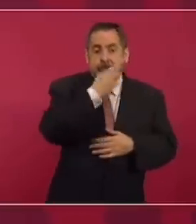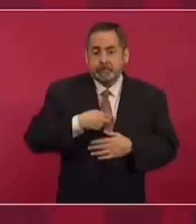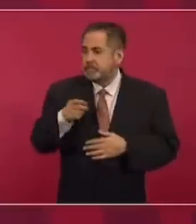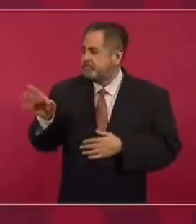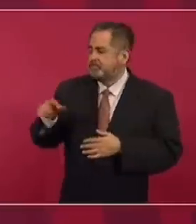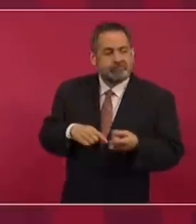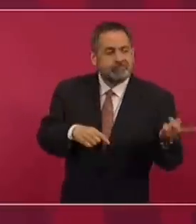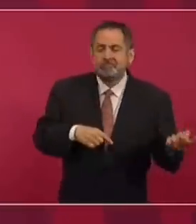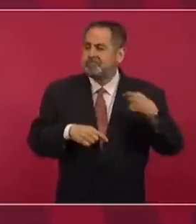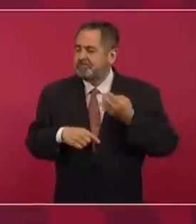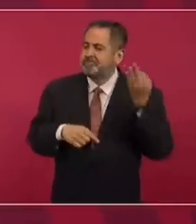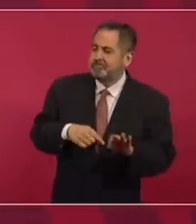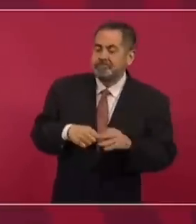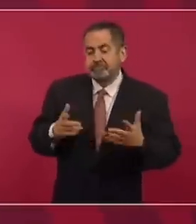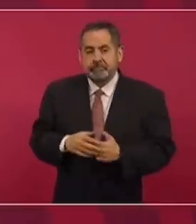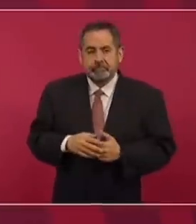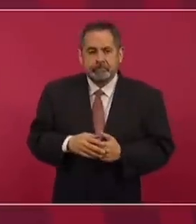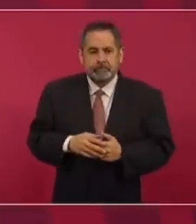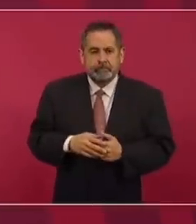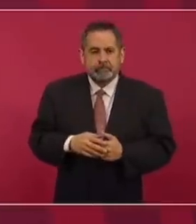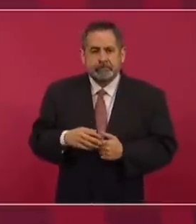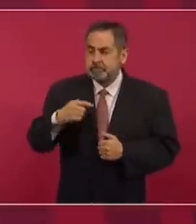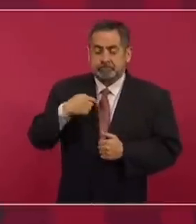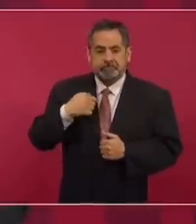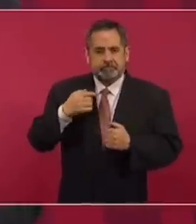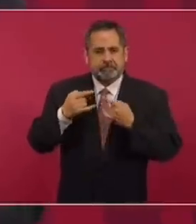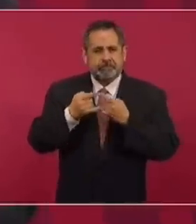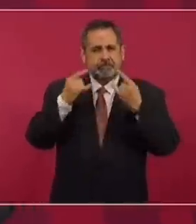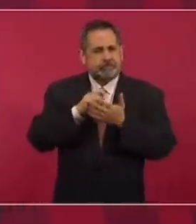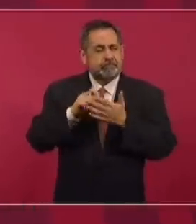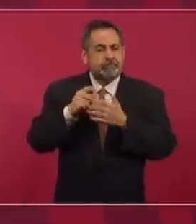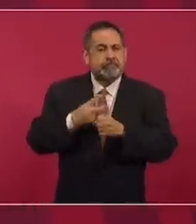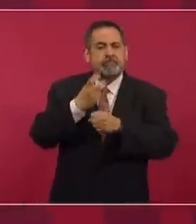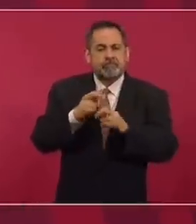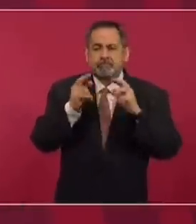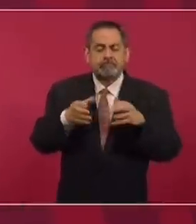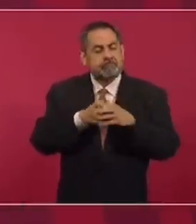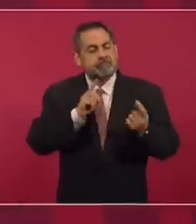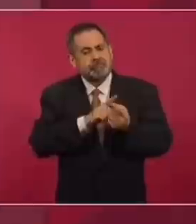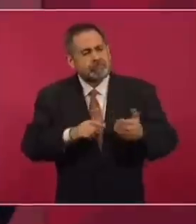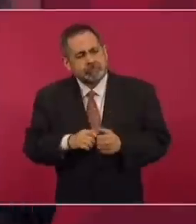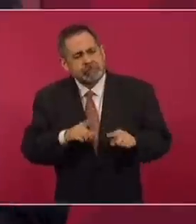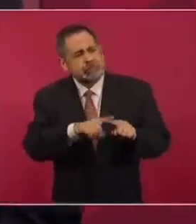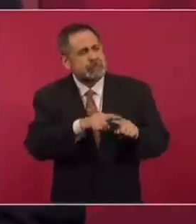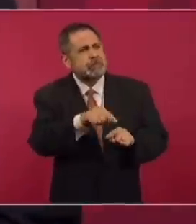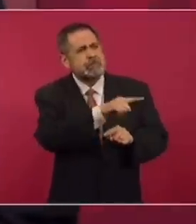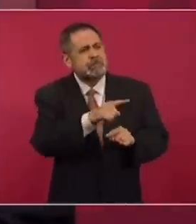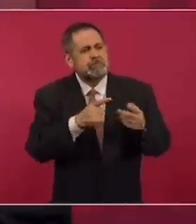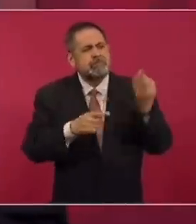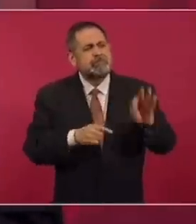me traicionaron. Como yo soy historiador, ya en una segunda reunión ya le dije: ¿y quiénes fueron?